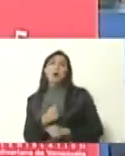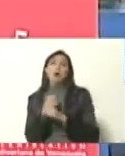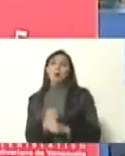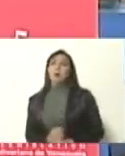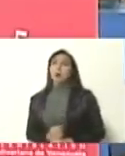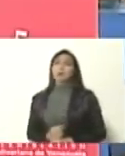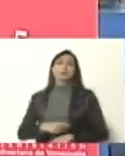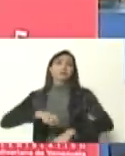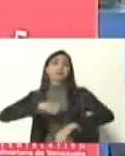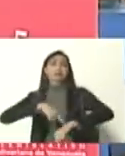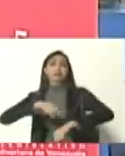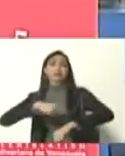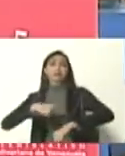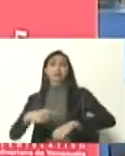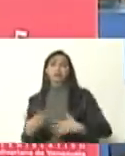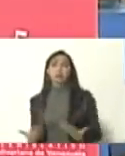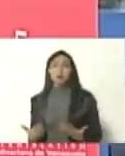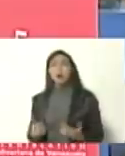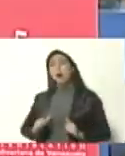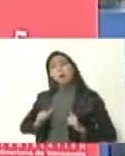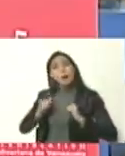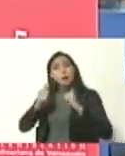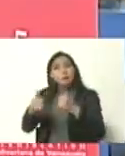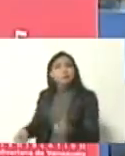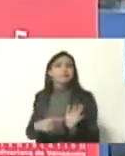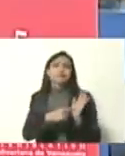año para comenzar a